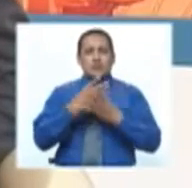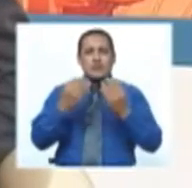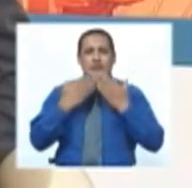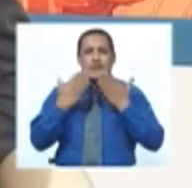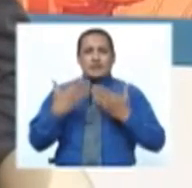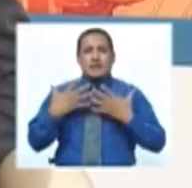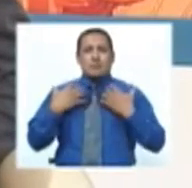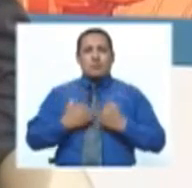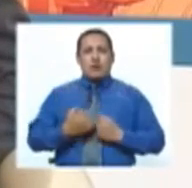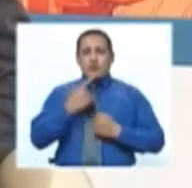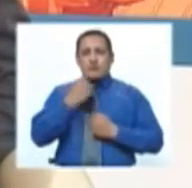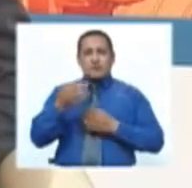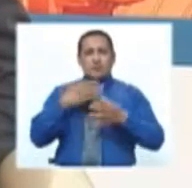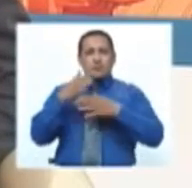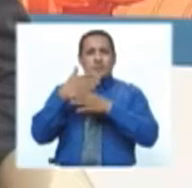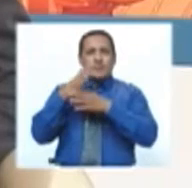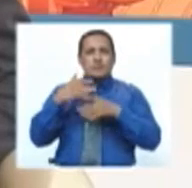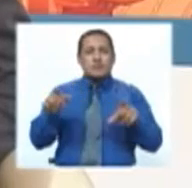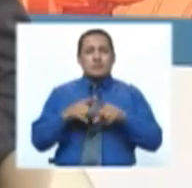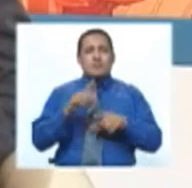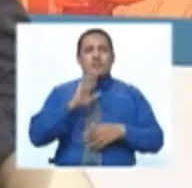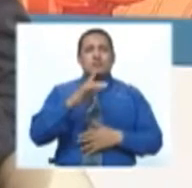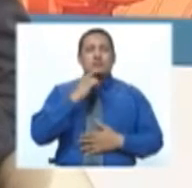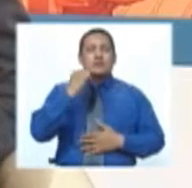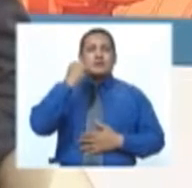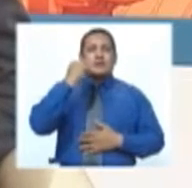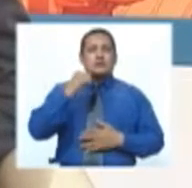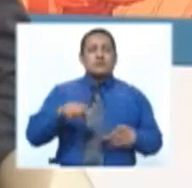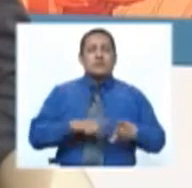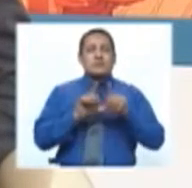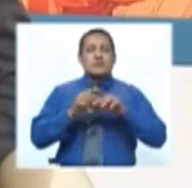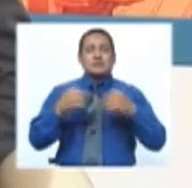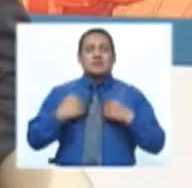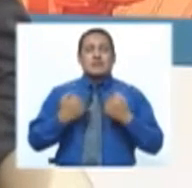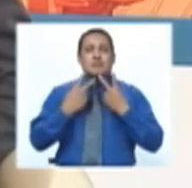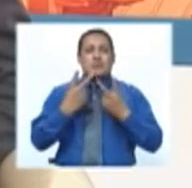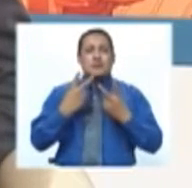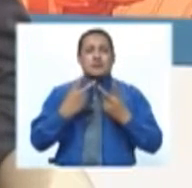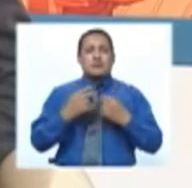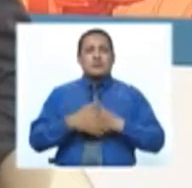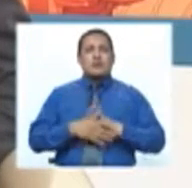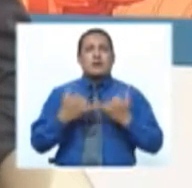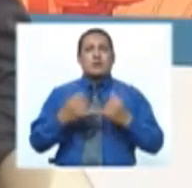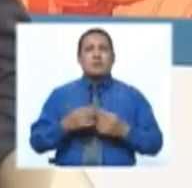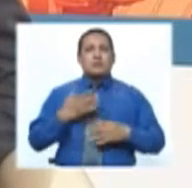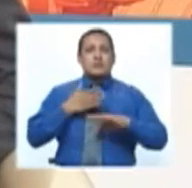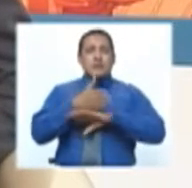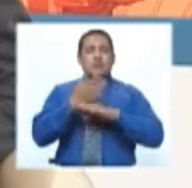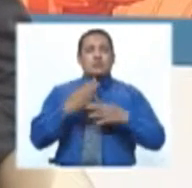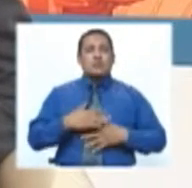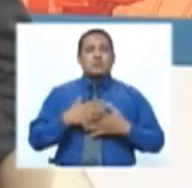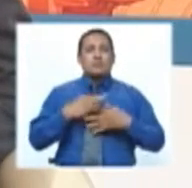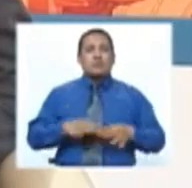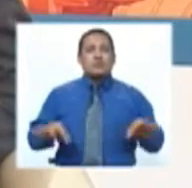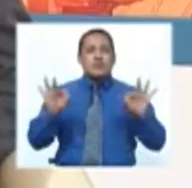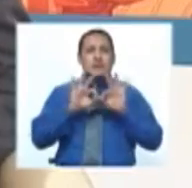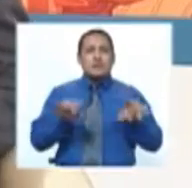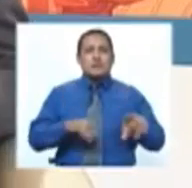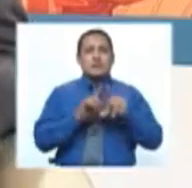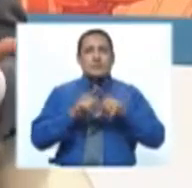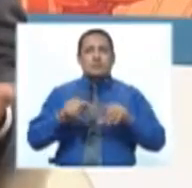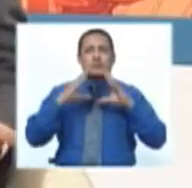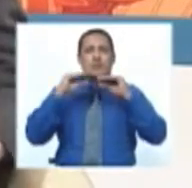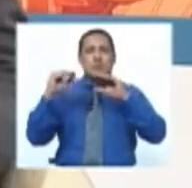gracias al doctor Jiménez por su participación en Tus Derechos. Hemos tenido una intervención muy interesante porque